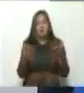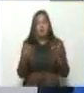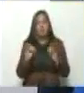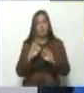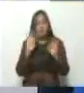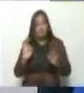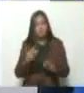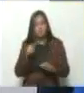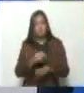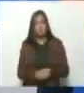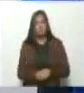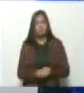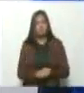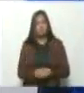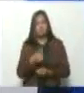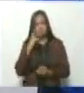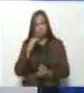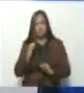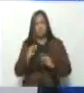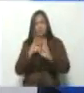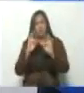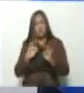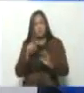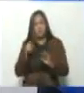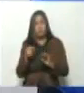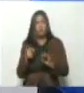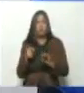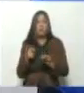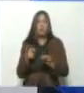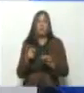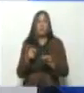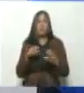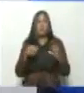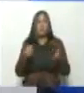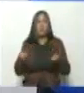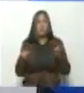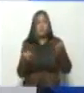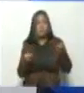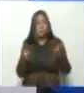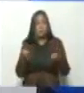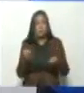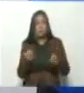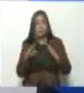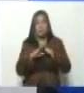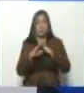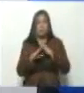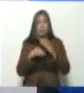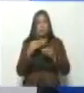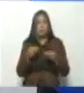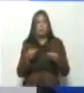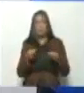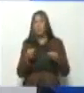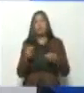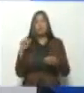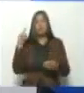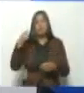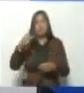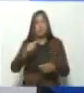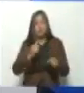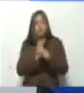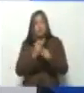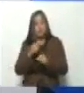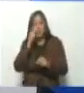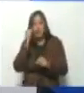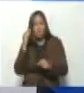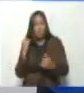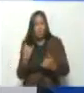el caso que son camionetas tipo pico, algunos han cumplido la medida de hacer transporte a los trabajadores y a